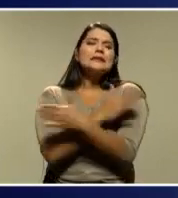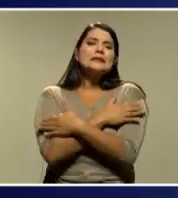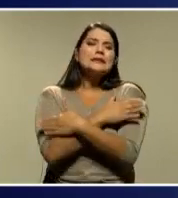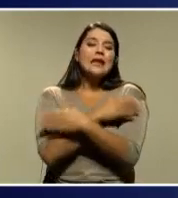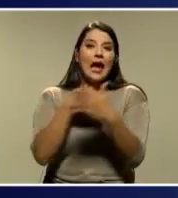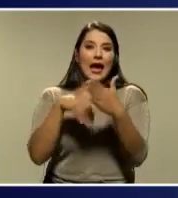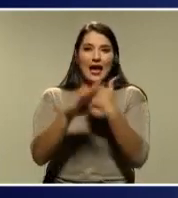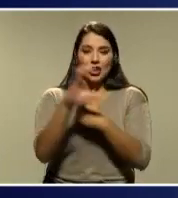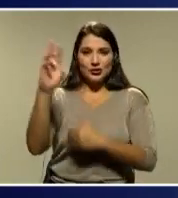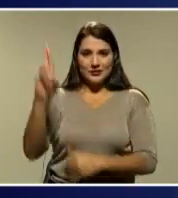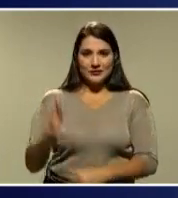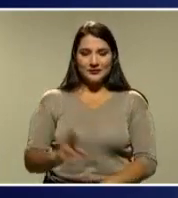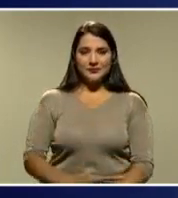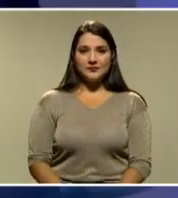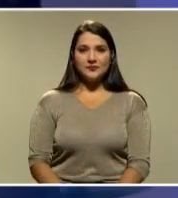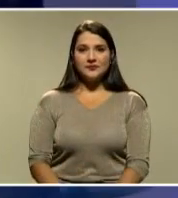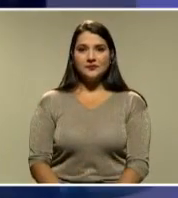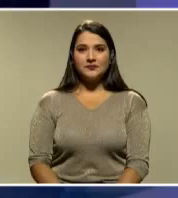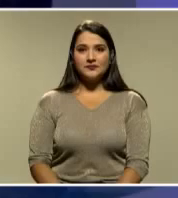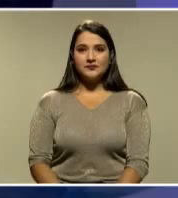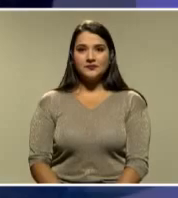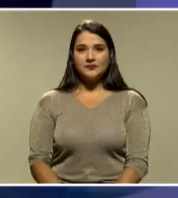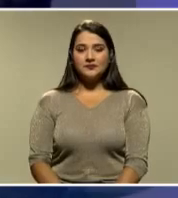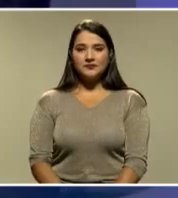de la televisión costarricense.